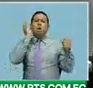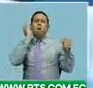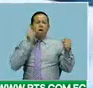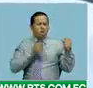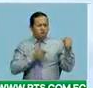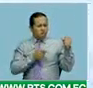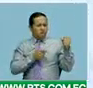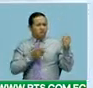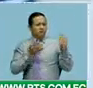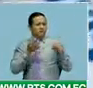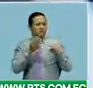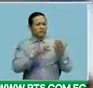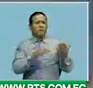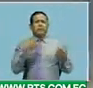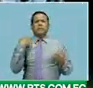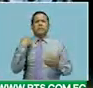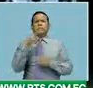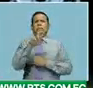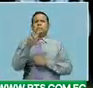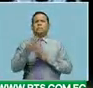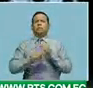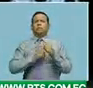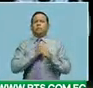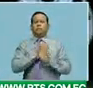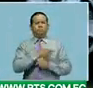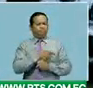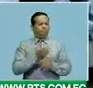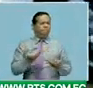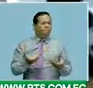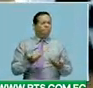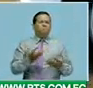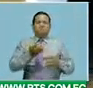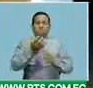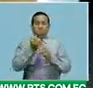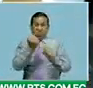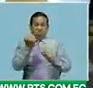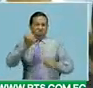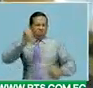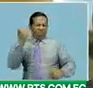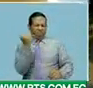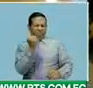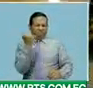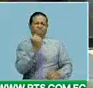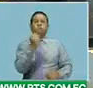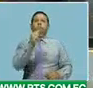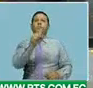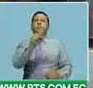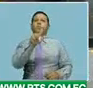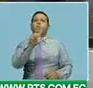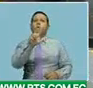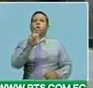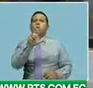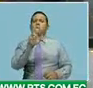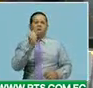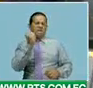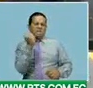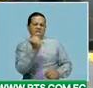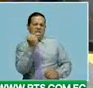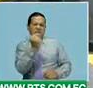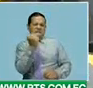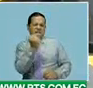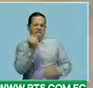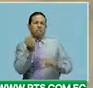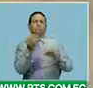cadáveres. La mujer de 35 años de edad aproximadamente fue asesinada con 113 puñaladas. Obviamente estamos hablando de